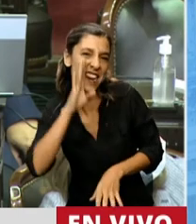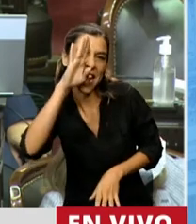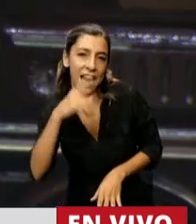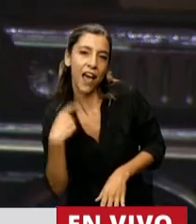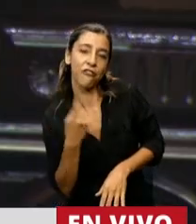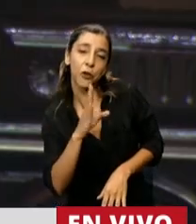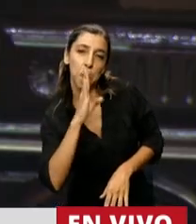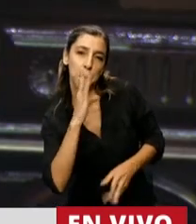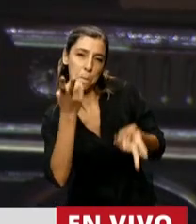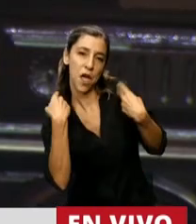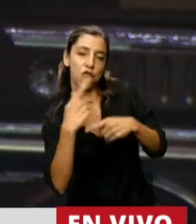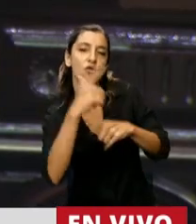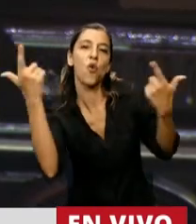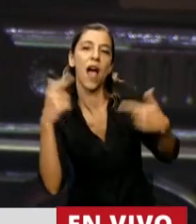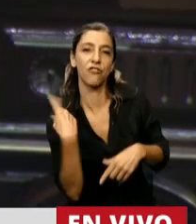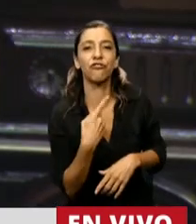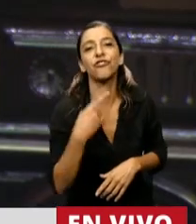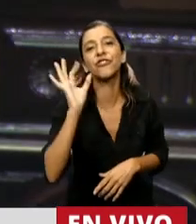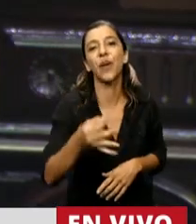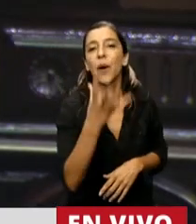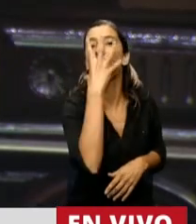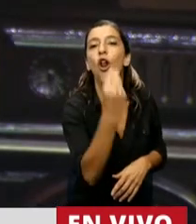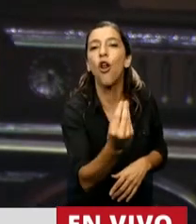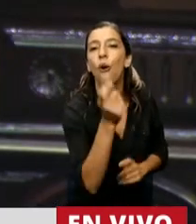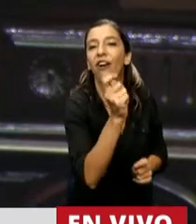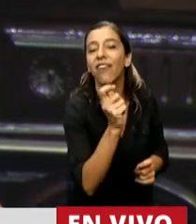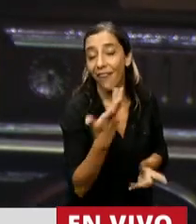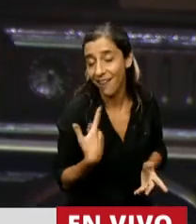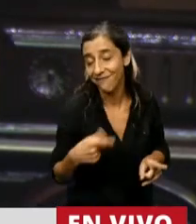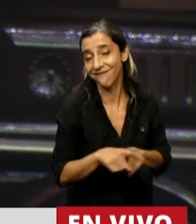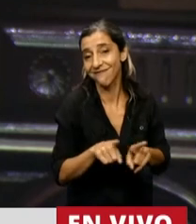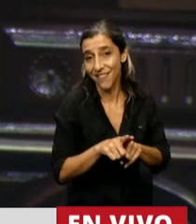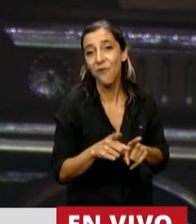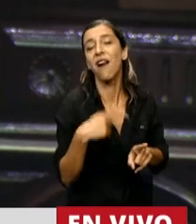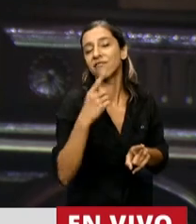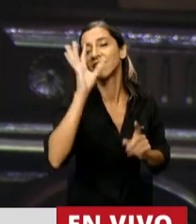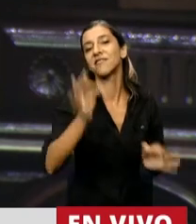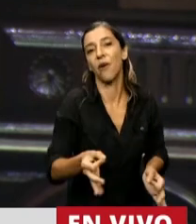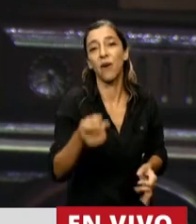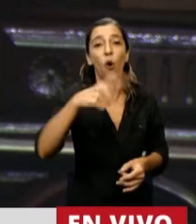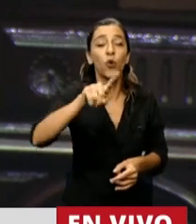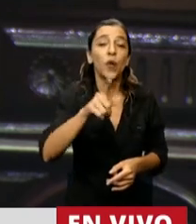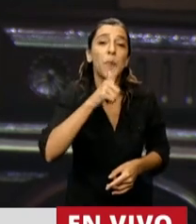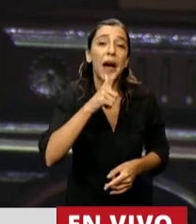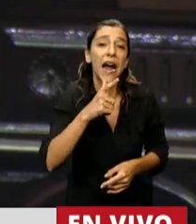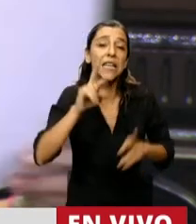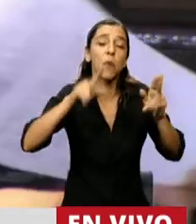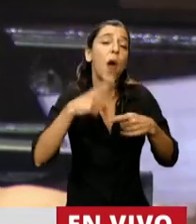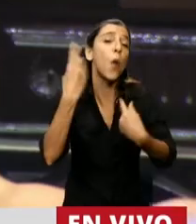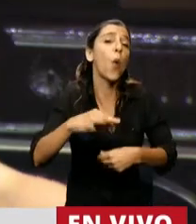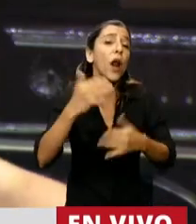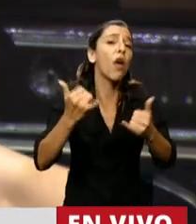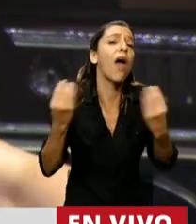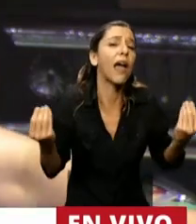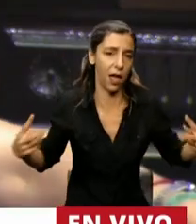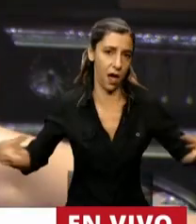bien dónde está el lobo en este caso, presidente, y el lobo es el relato. Parece que el único plan que tienen es el ajuste, lamentablemente. Muchas gracias,